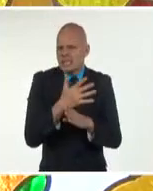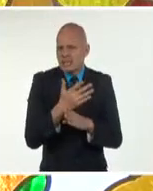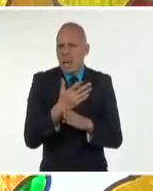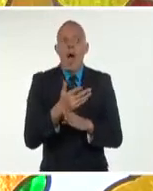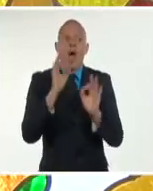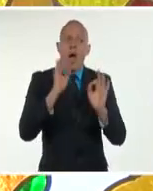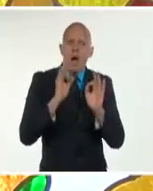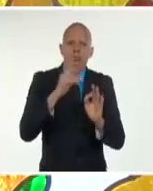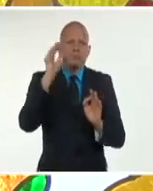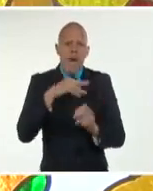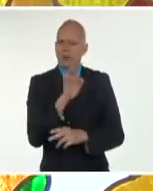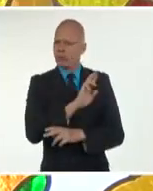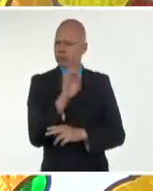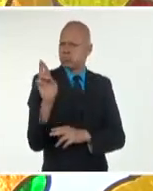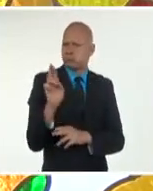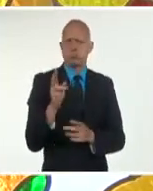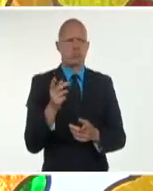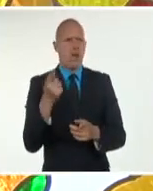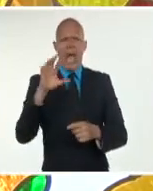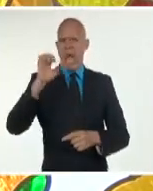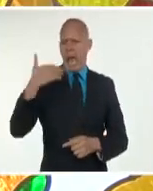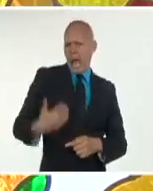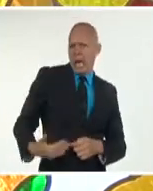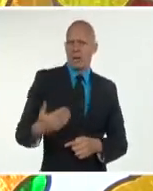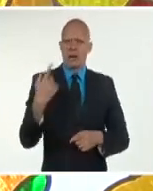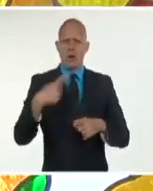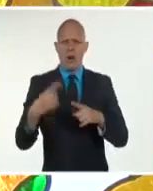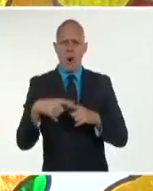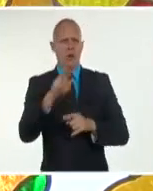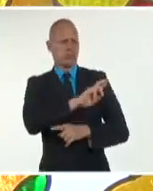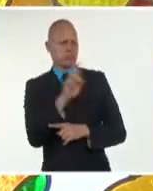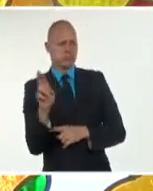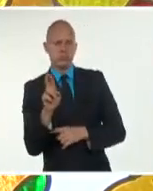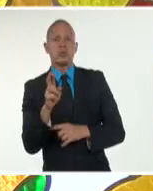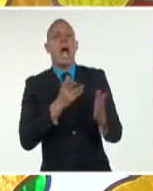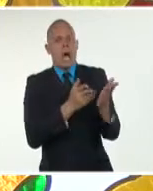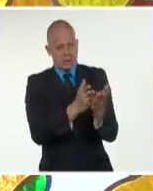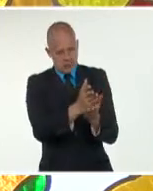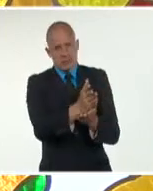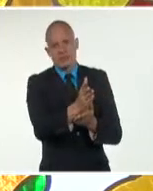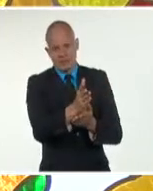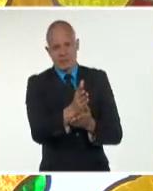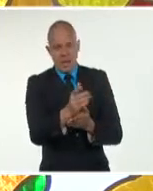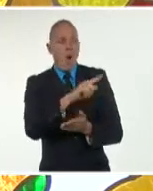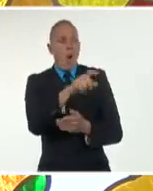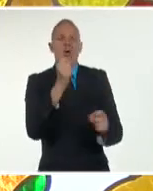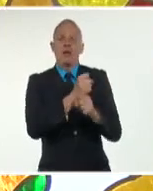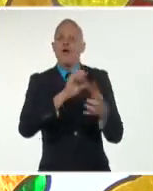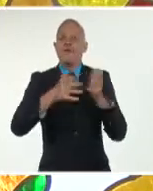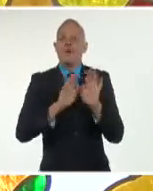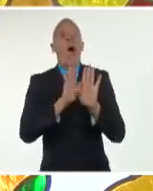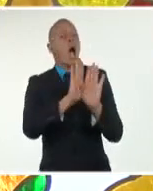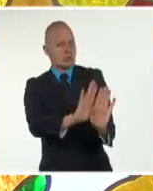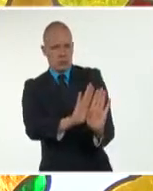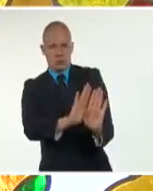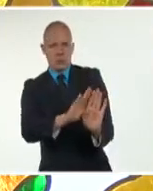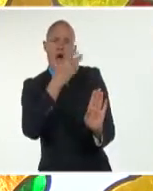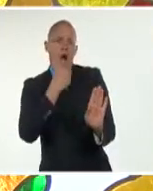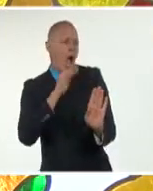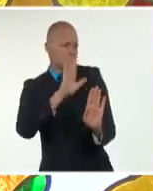punto de vista de lo que requiere nuestra revolución para su fortaleza, para su